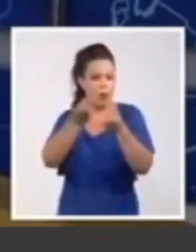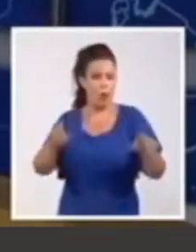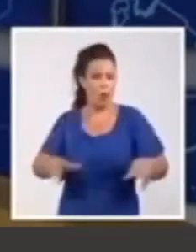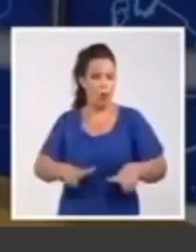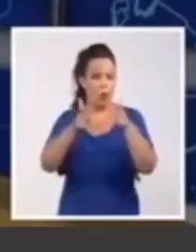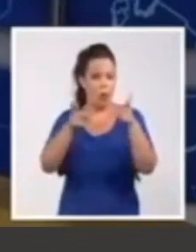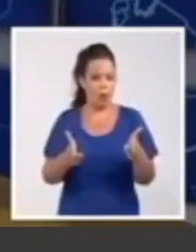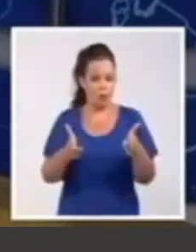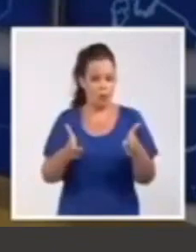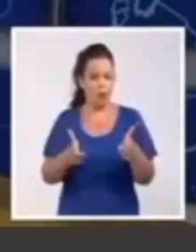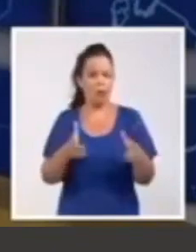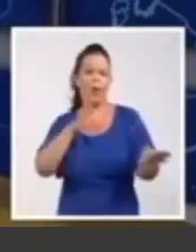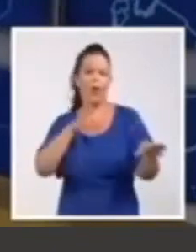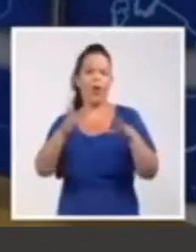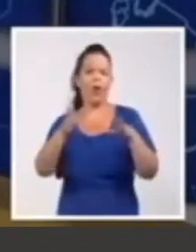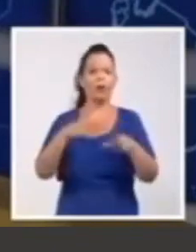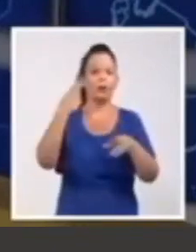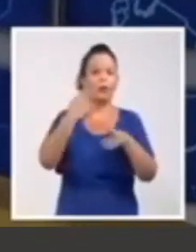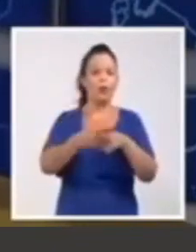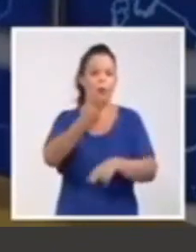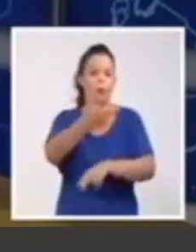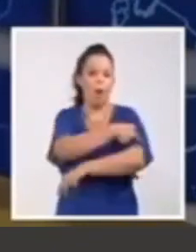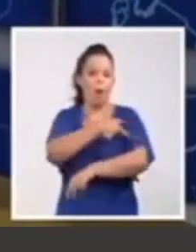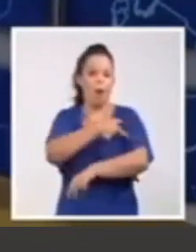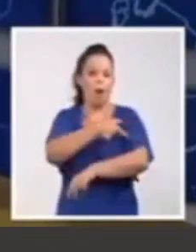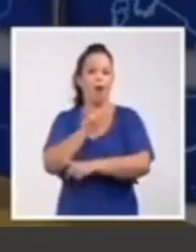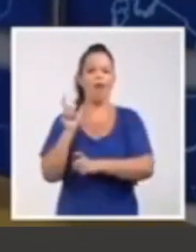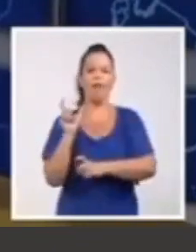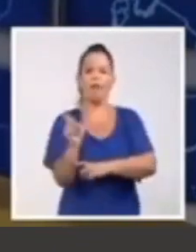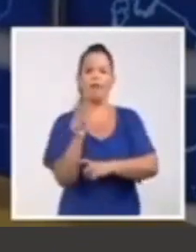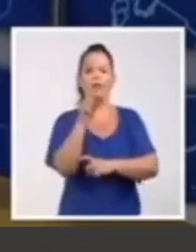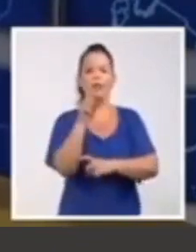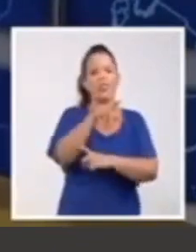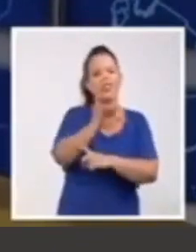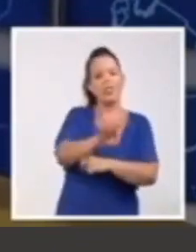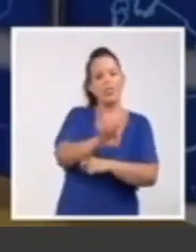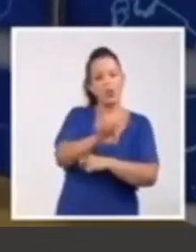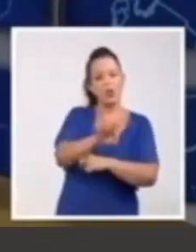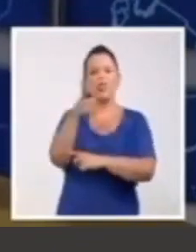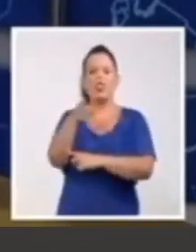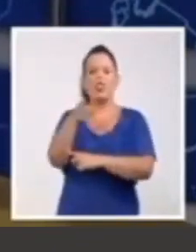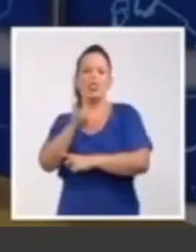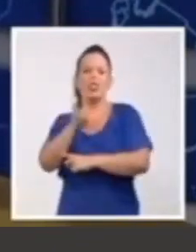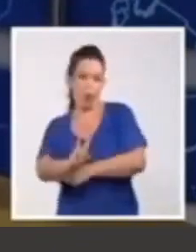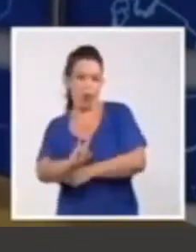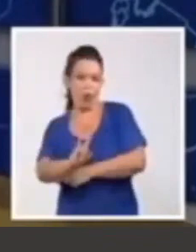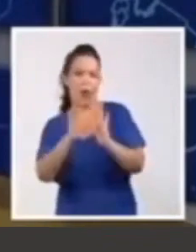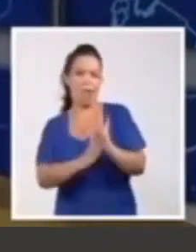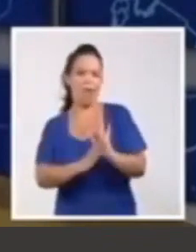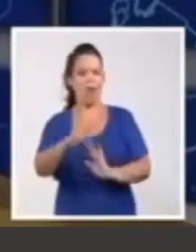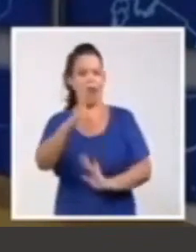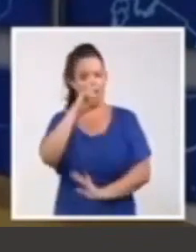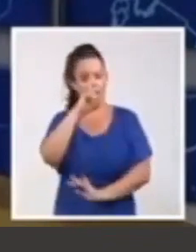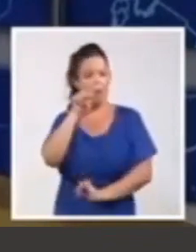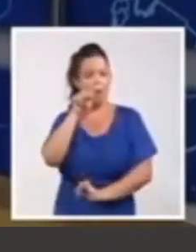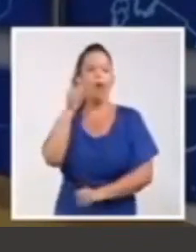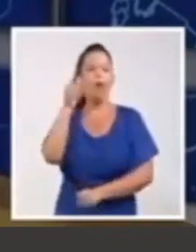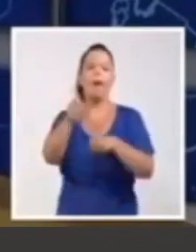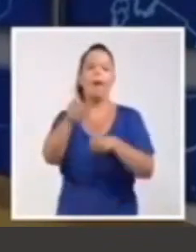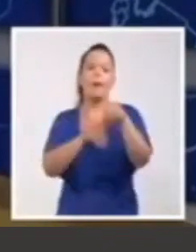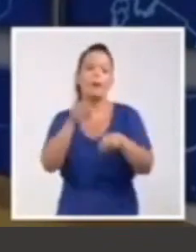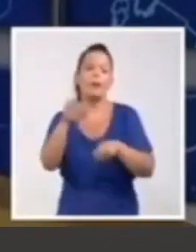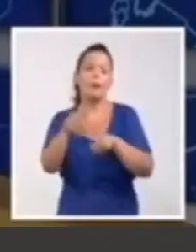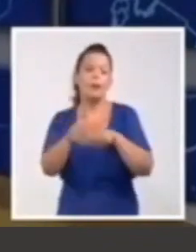moncada en la fecha programada los días 18 y 19 de noviembre con la participación de los